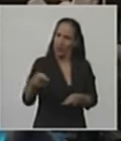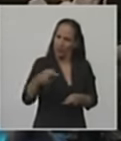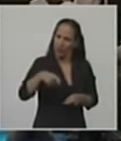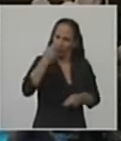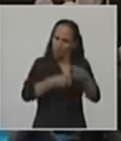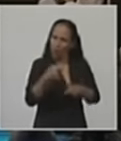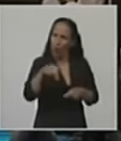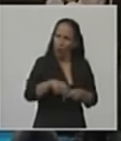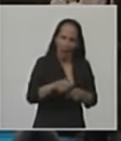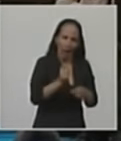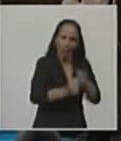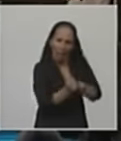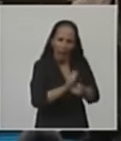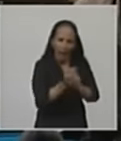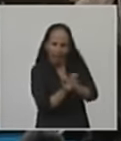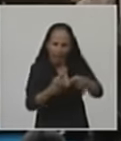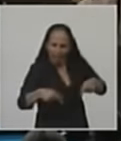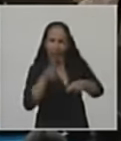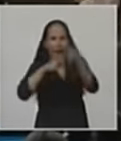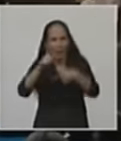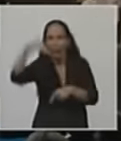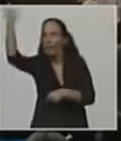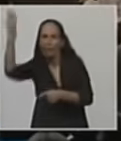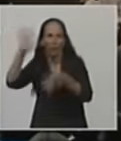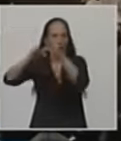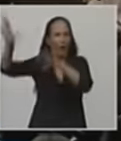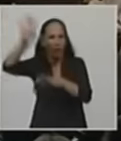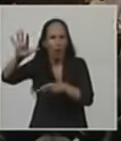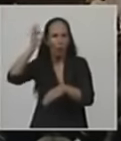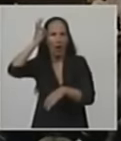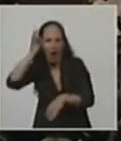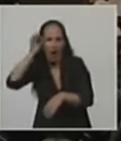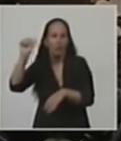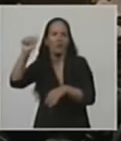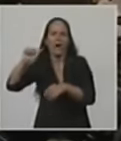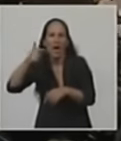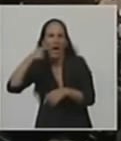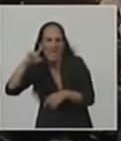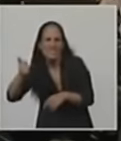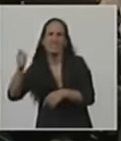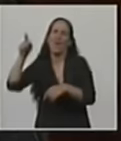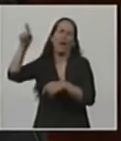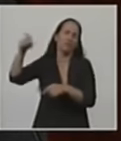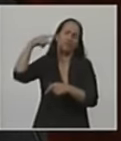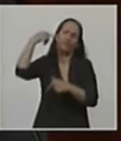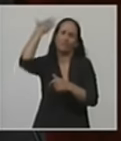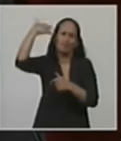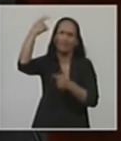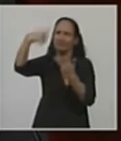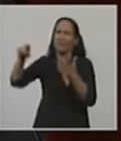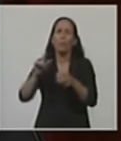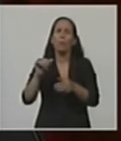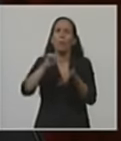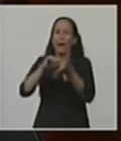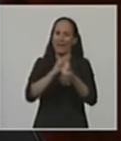la vende internamente y la exporta a Europa, África, Asia, Australia, Medio Oriente y a países vecinos